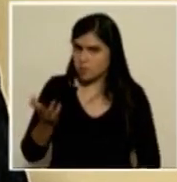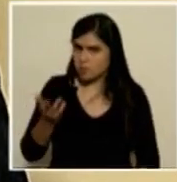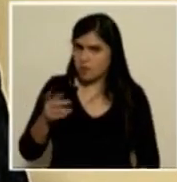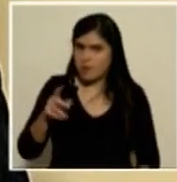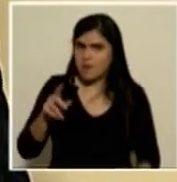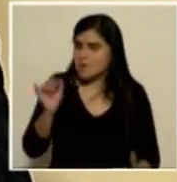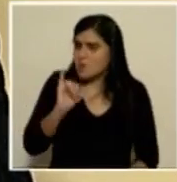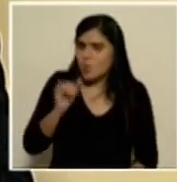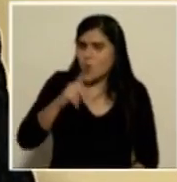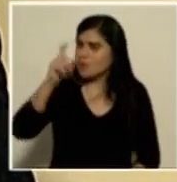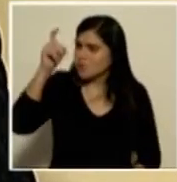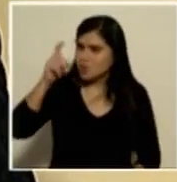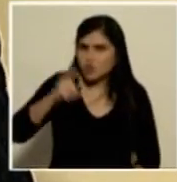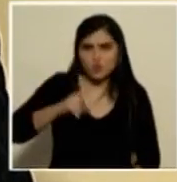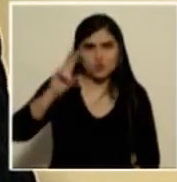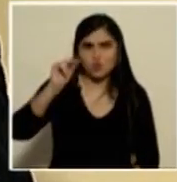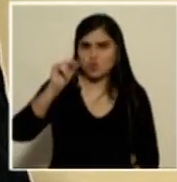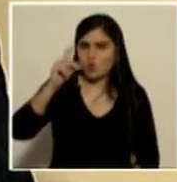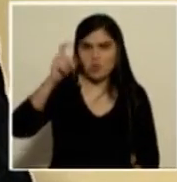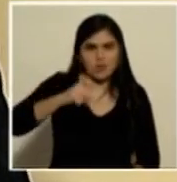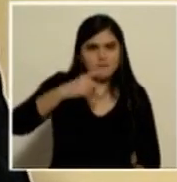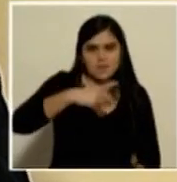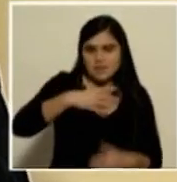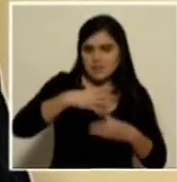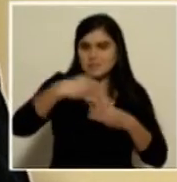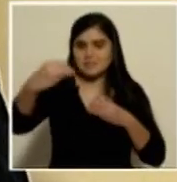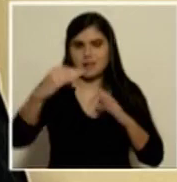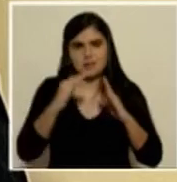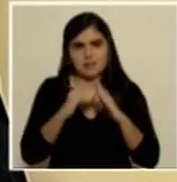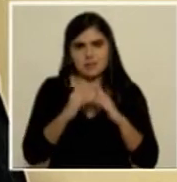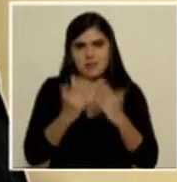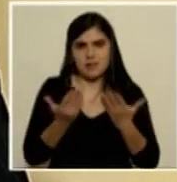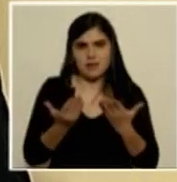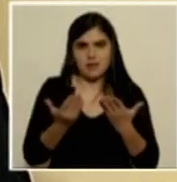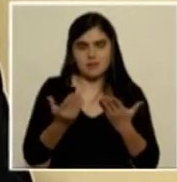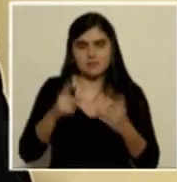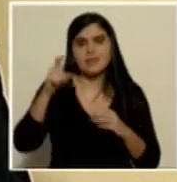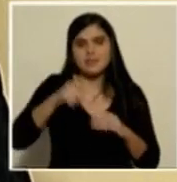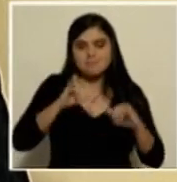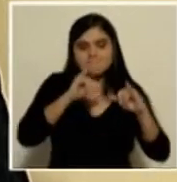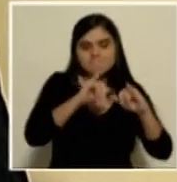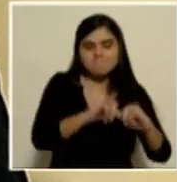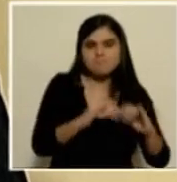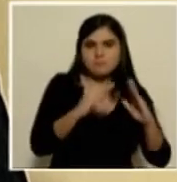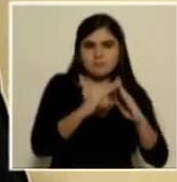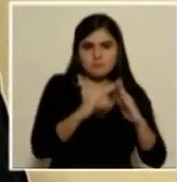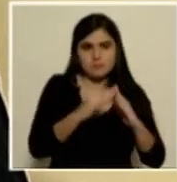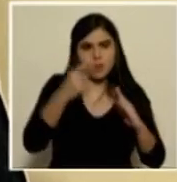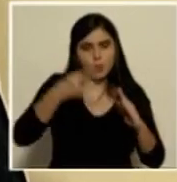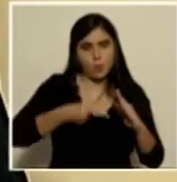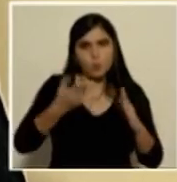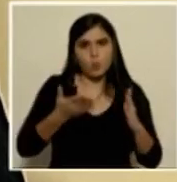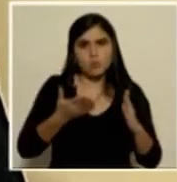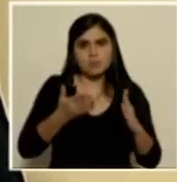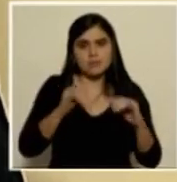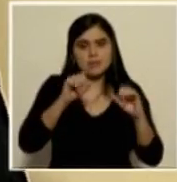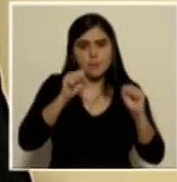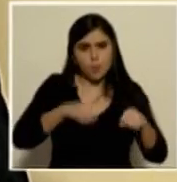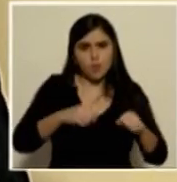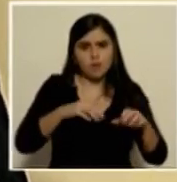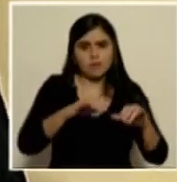debería salir, ¿verdad? Y tiene que mantener, por eso es que mantenemos también el periodo de orden sanitaria para que pueda